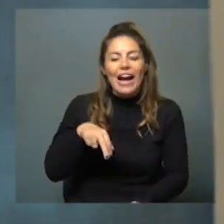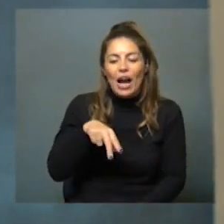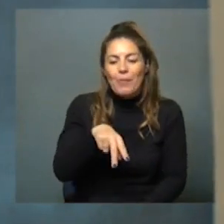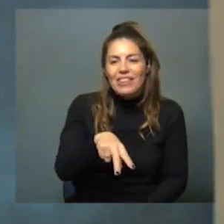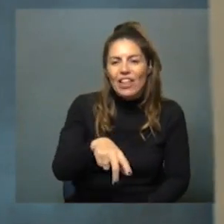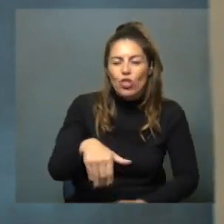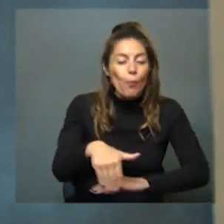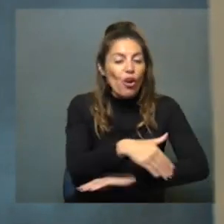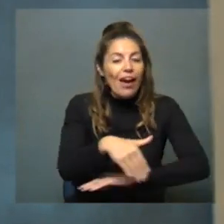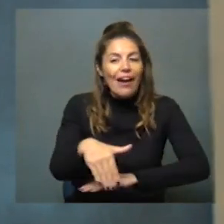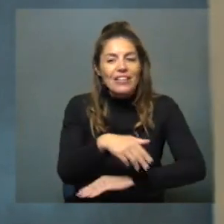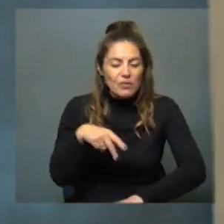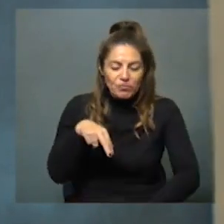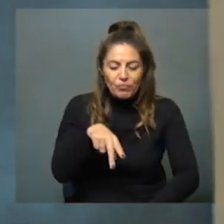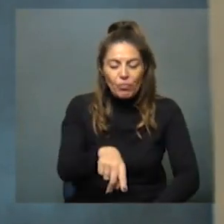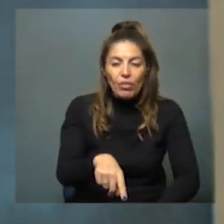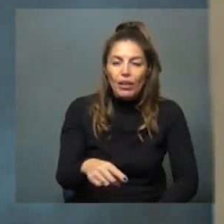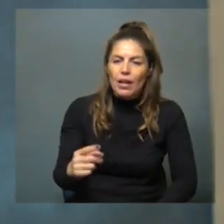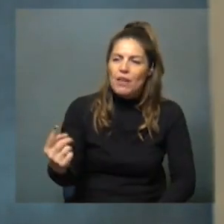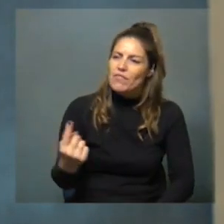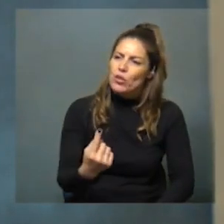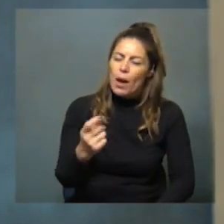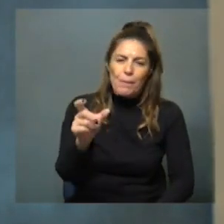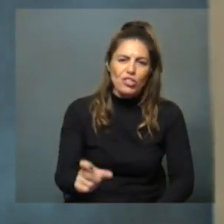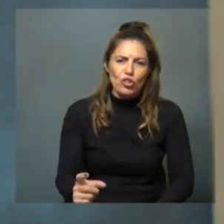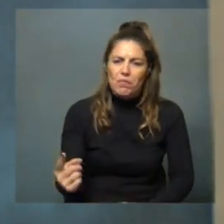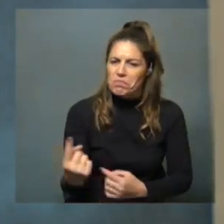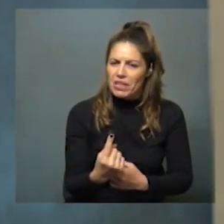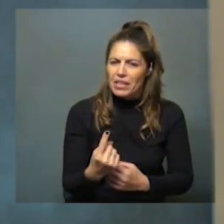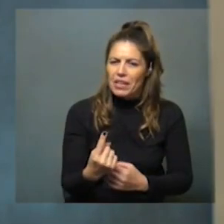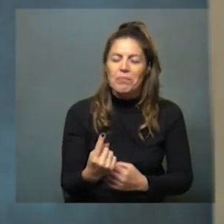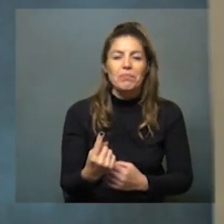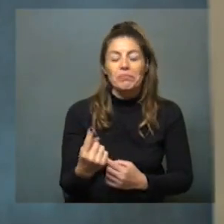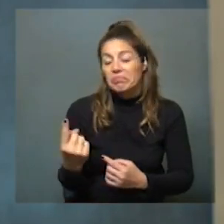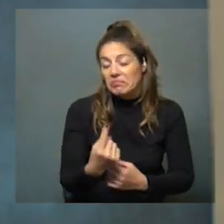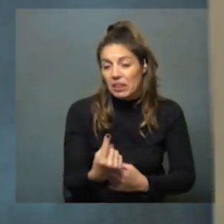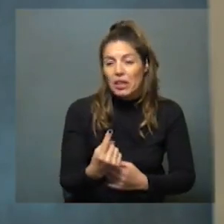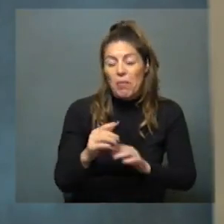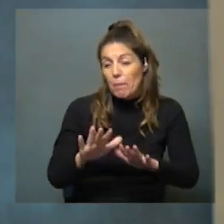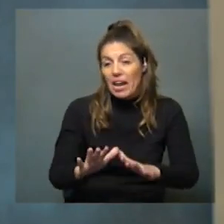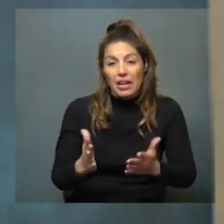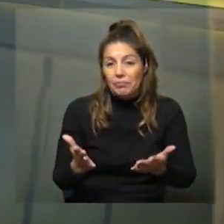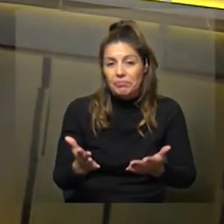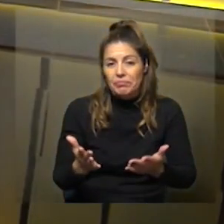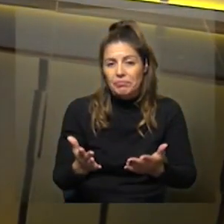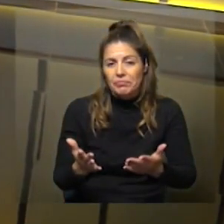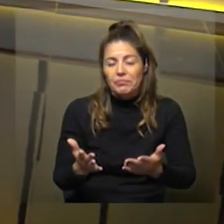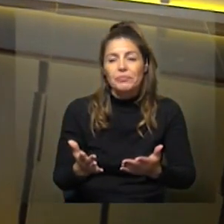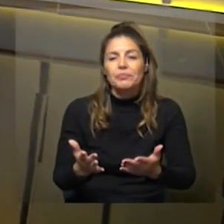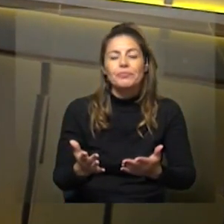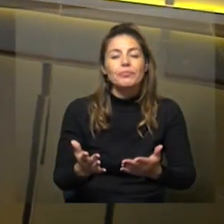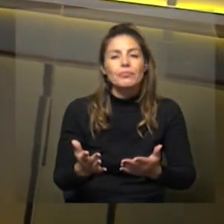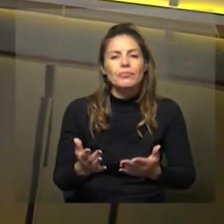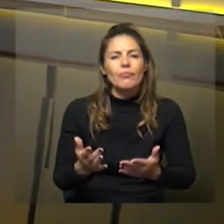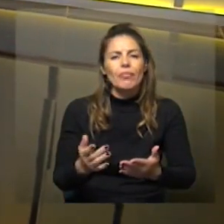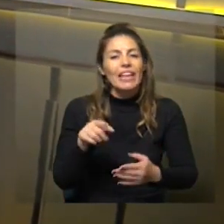calle y me para alguien, que a veces me pasa, que me paran. Y